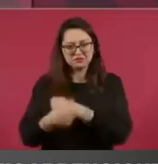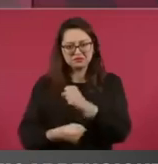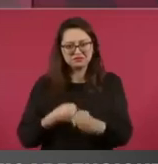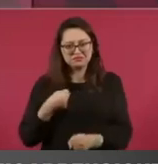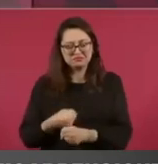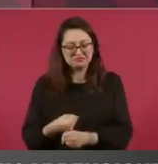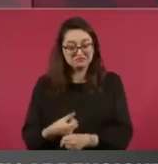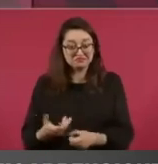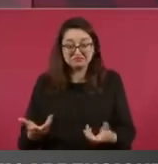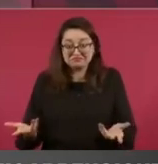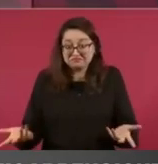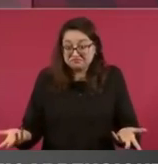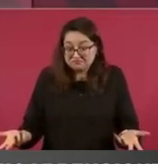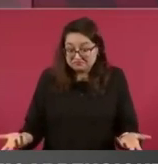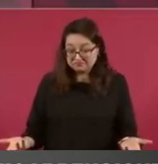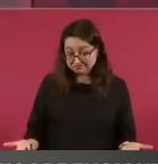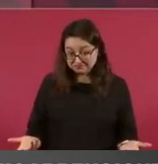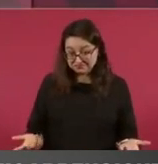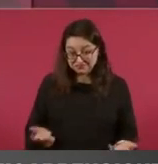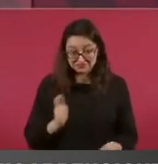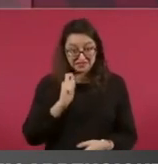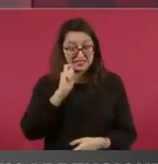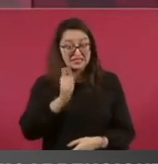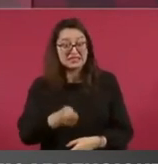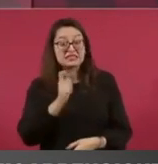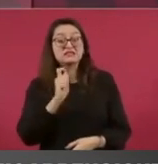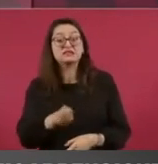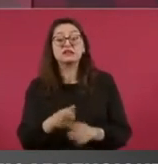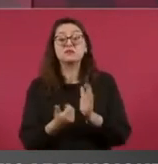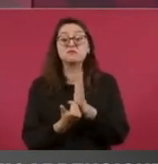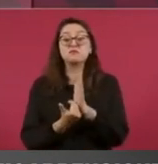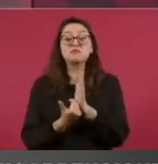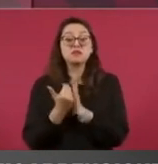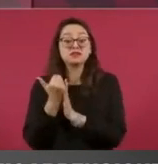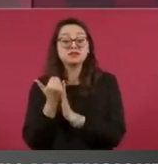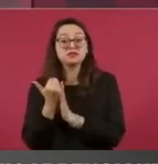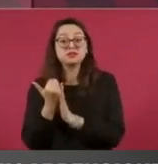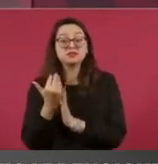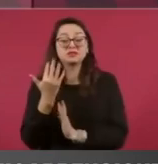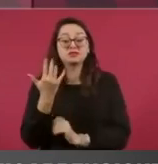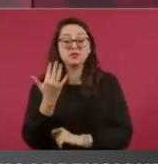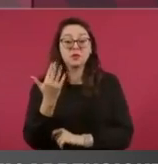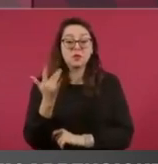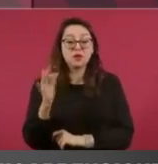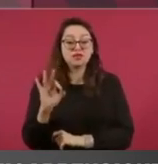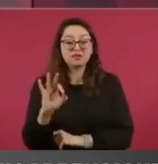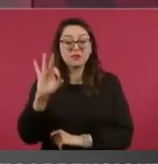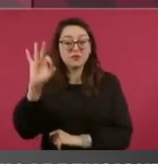Entonces, ¿cuánto significa esto de incremento? Casi 50%